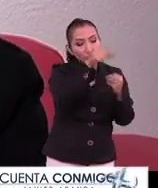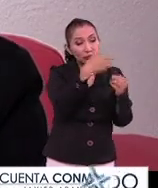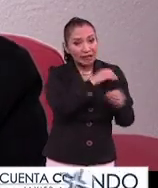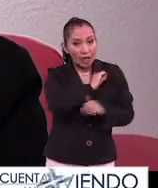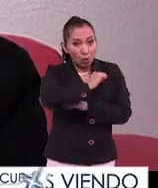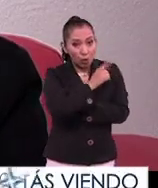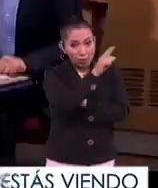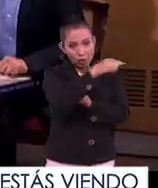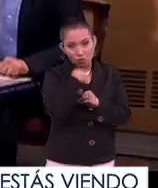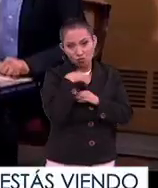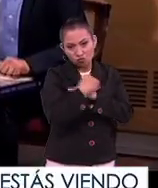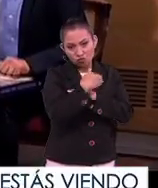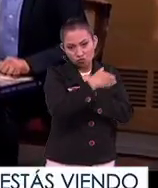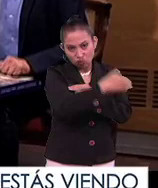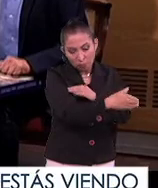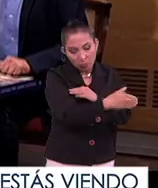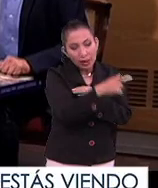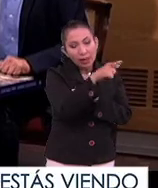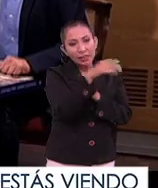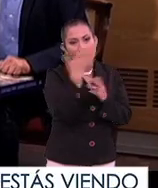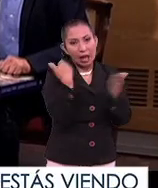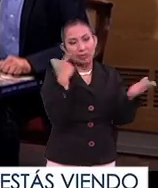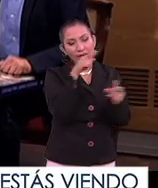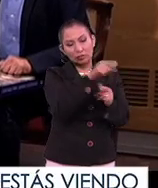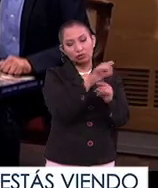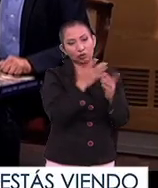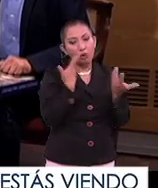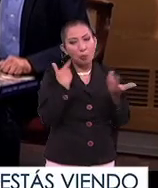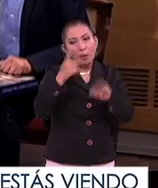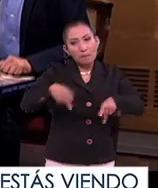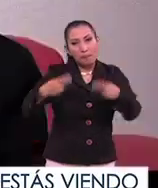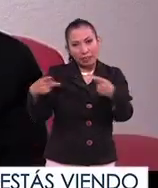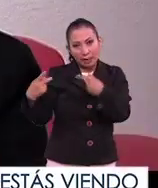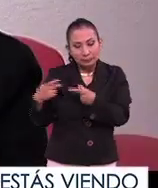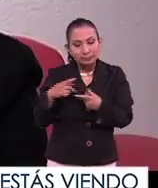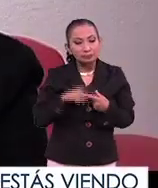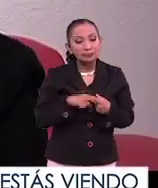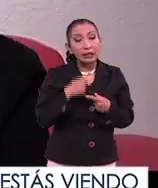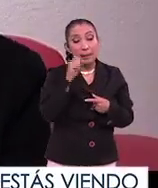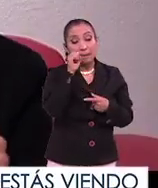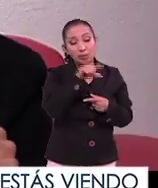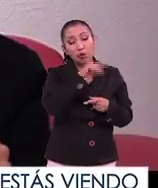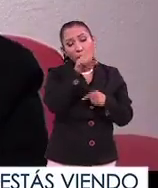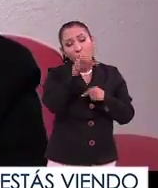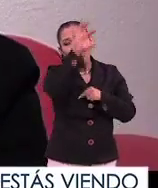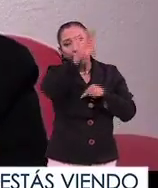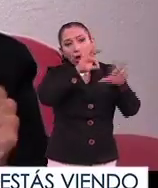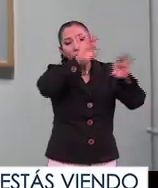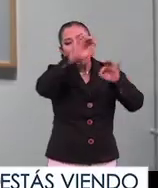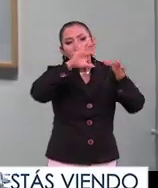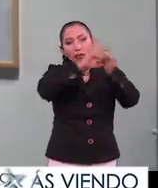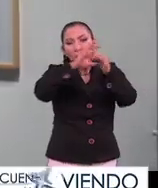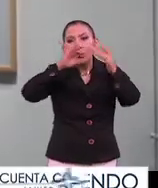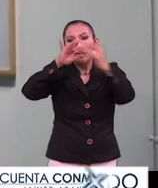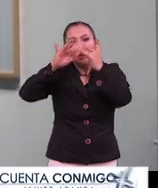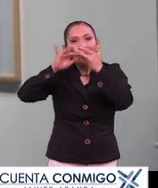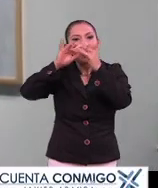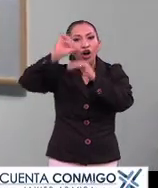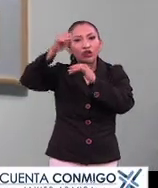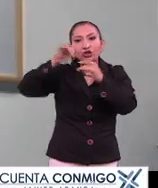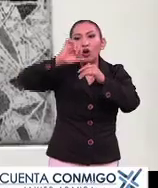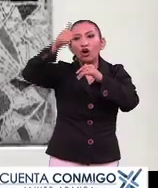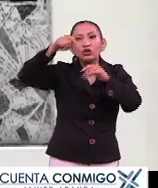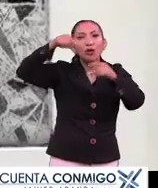ellos tenían documentada, de lo cual ellos estuvieron vendiendo, y de ahí van saliendo hilos conductores,